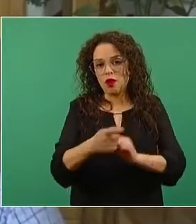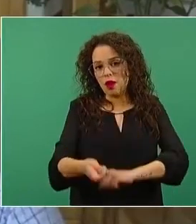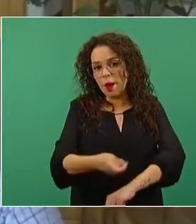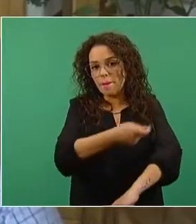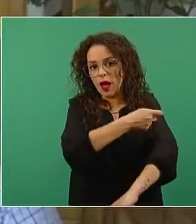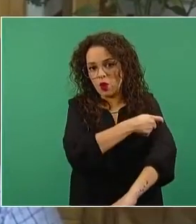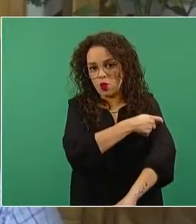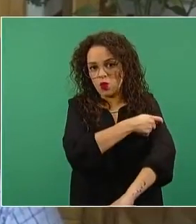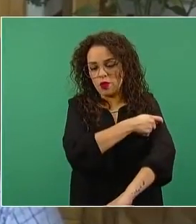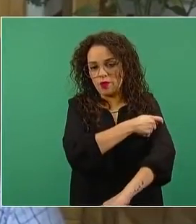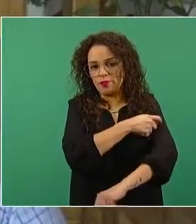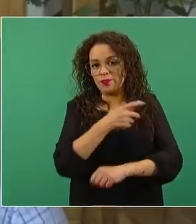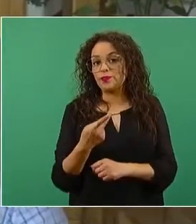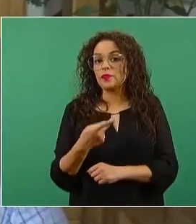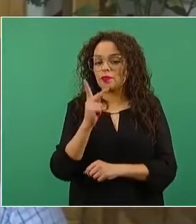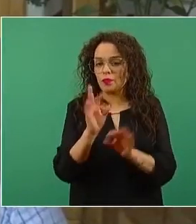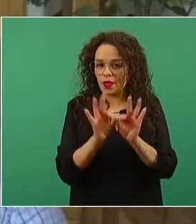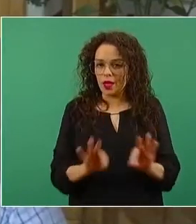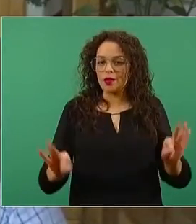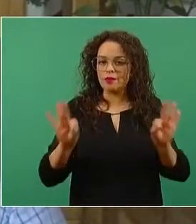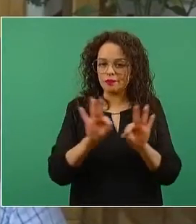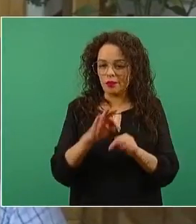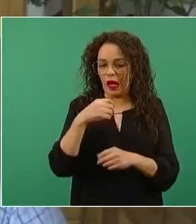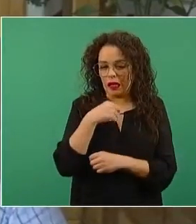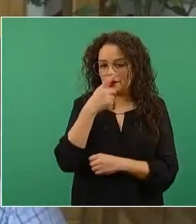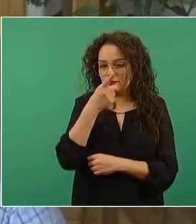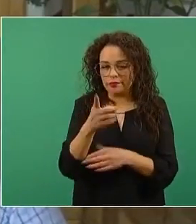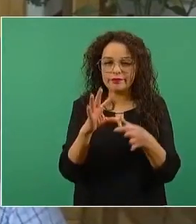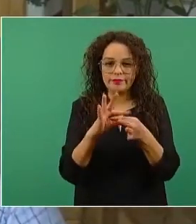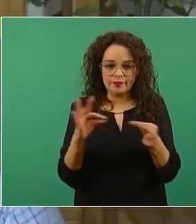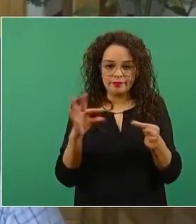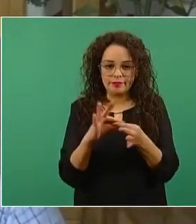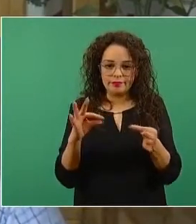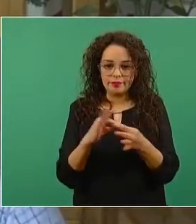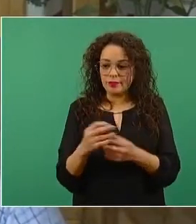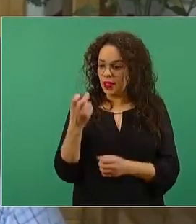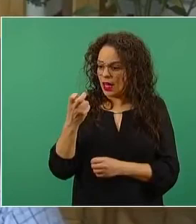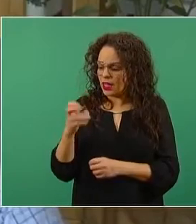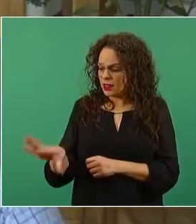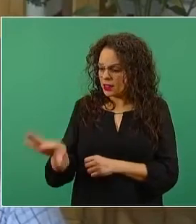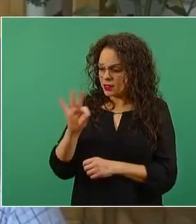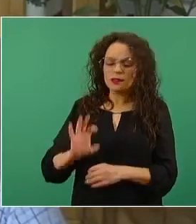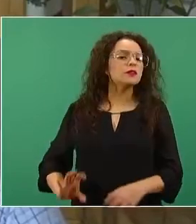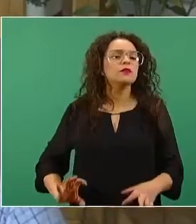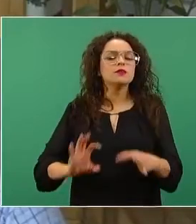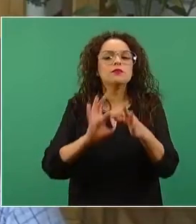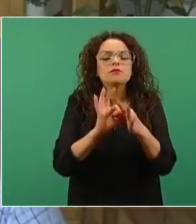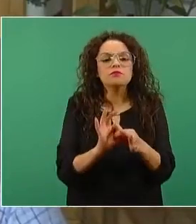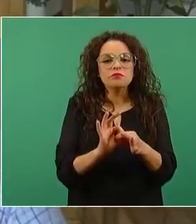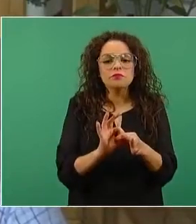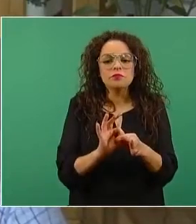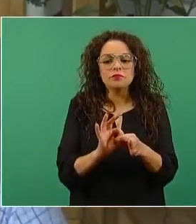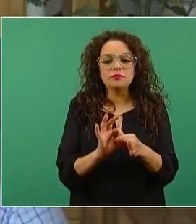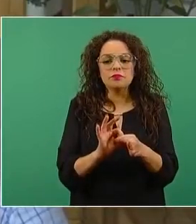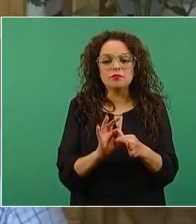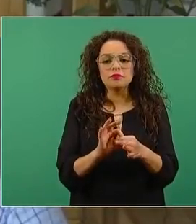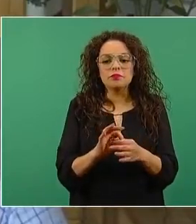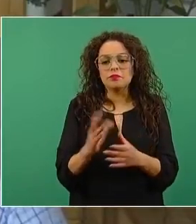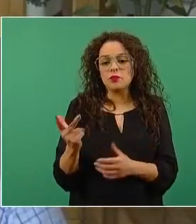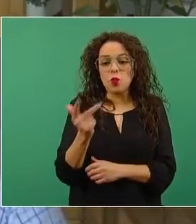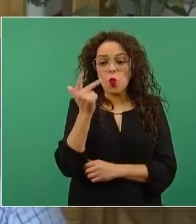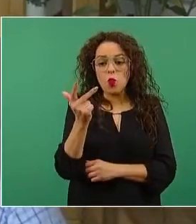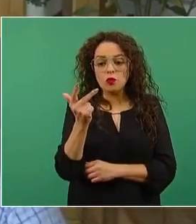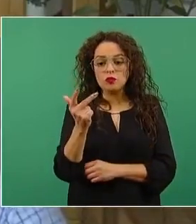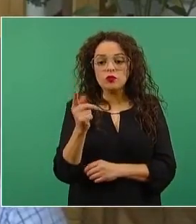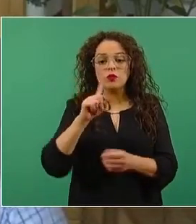sin embargo es importante comentar que esa asociación ha estado precisamente y casi o prácticamente los 8 en